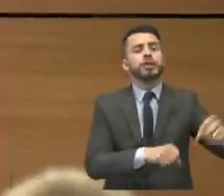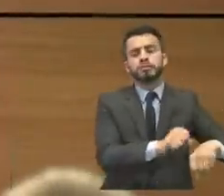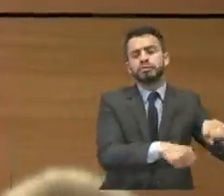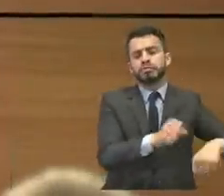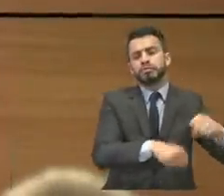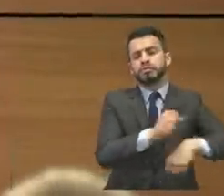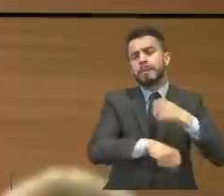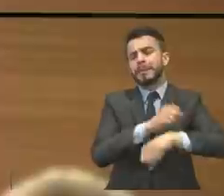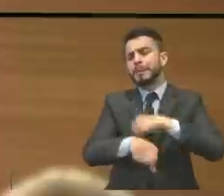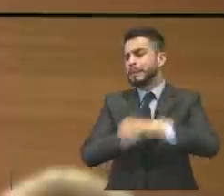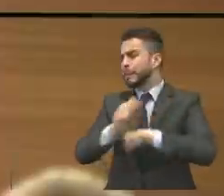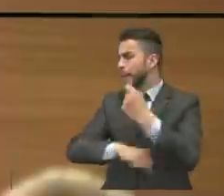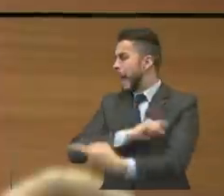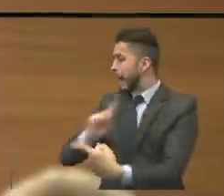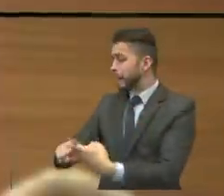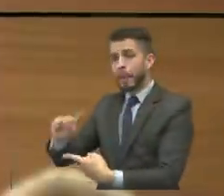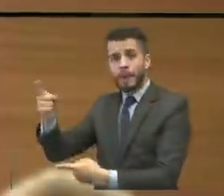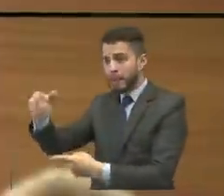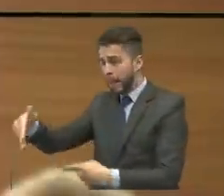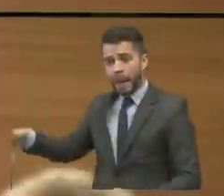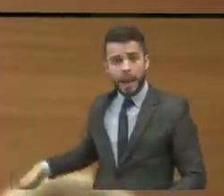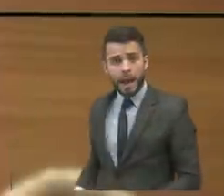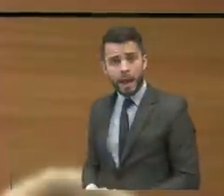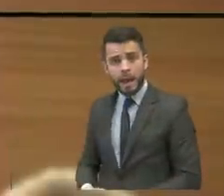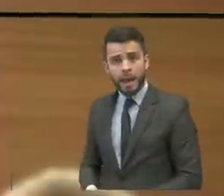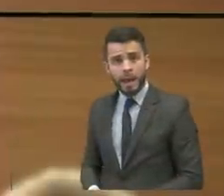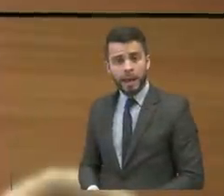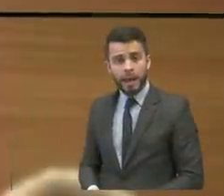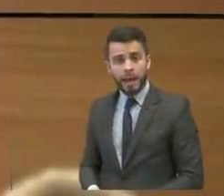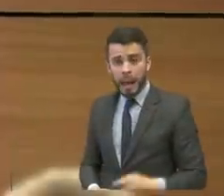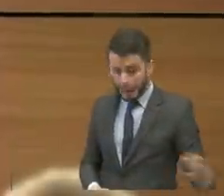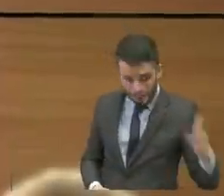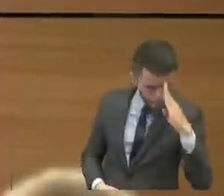primera, sin desviarse del corredor.